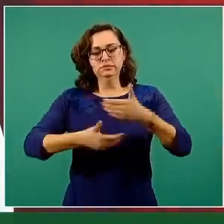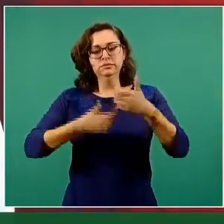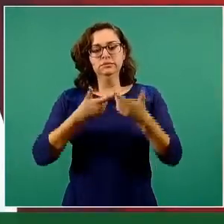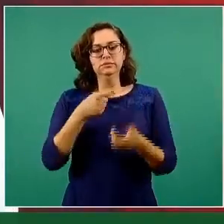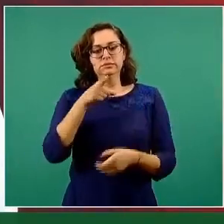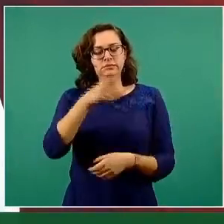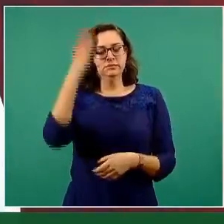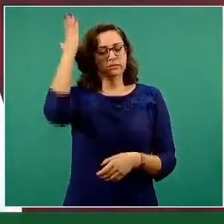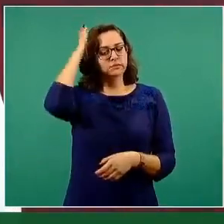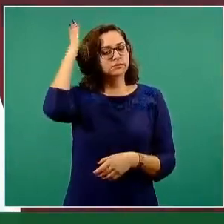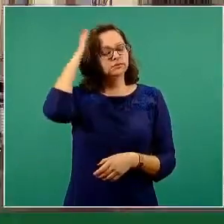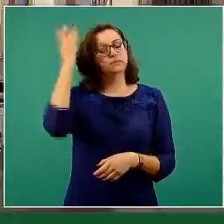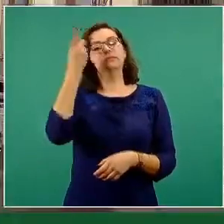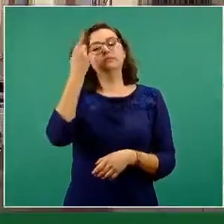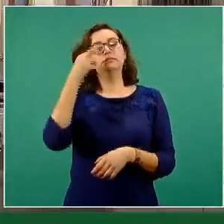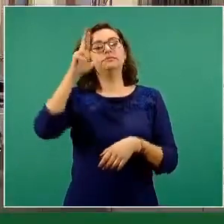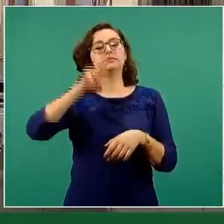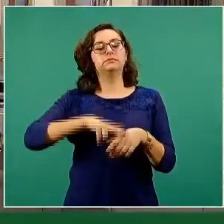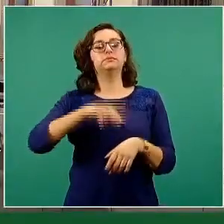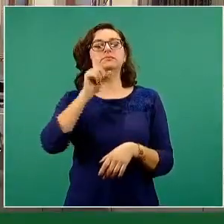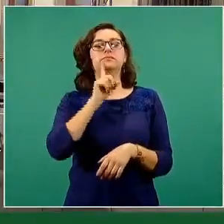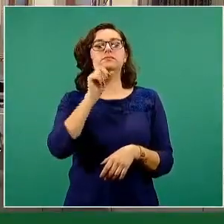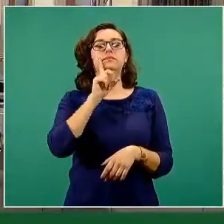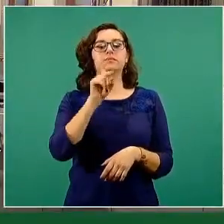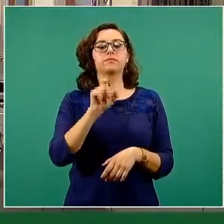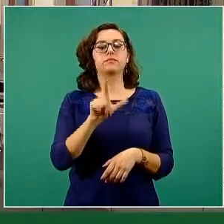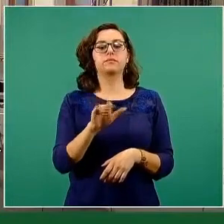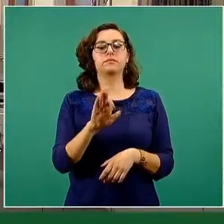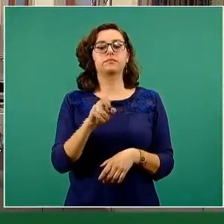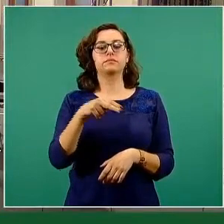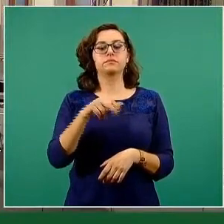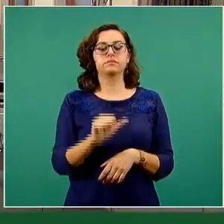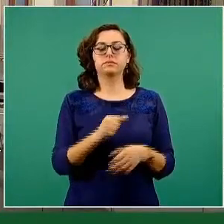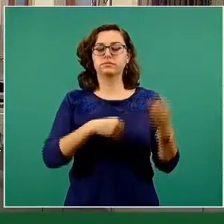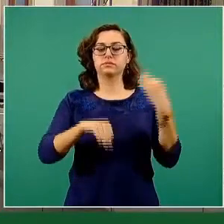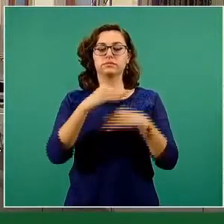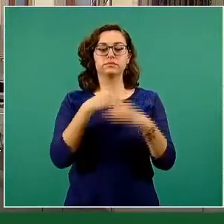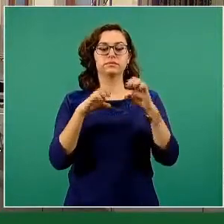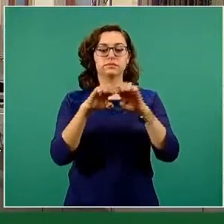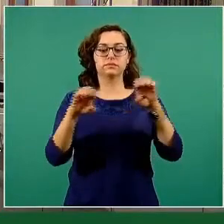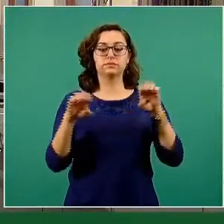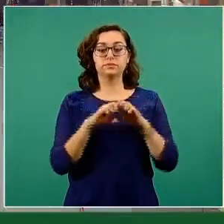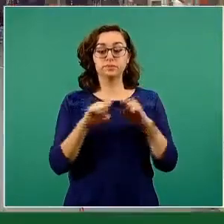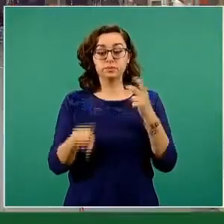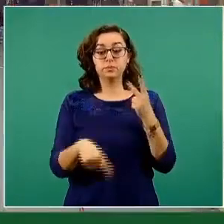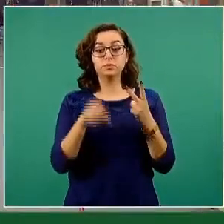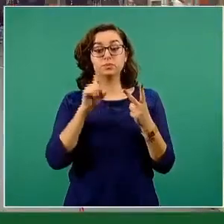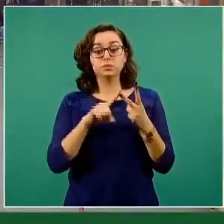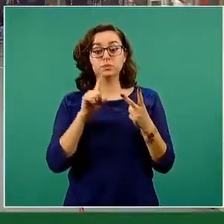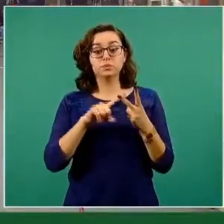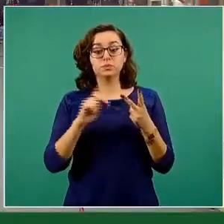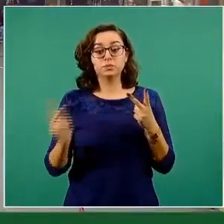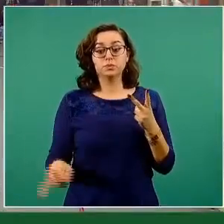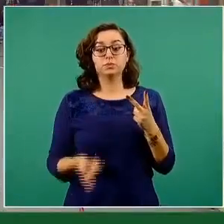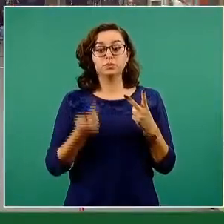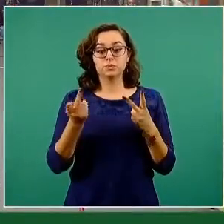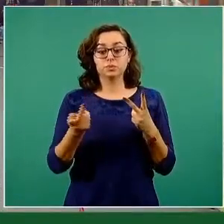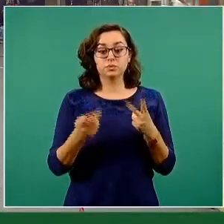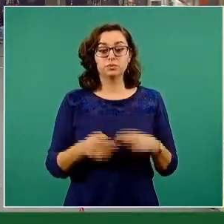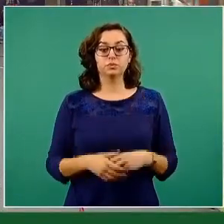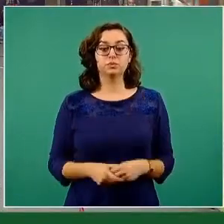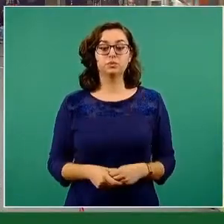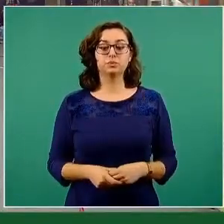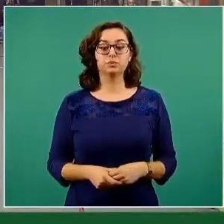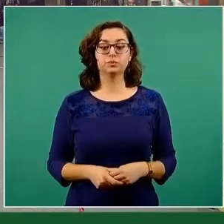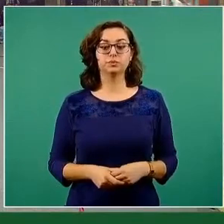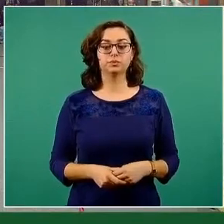la maestra Delfina Gómez Álvarez y de todo su equipo. Muchas gracias. La segunda pregunta. ¿Mujeres lactantes